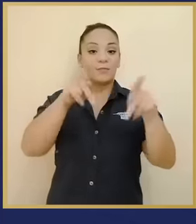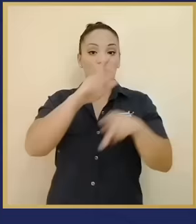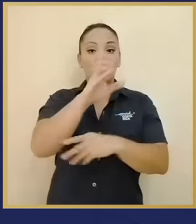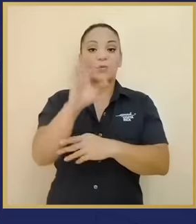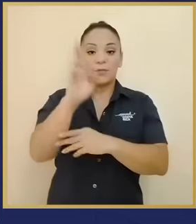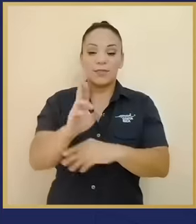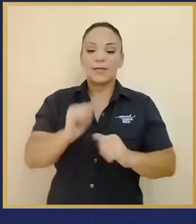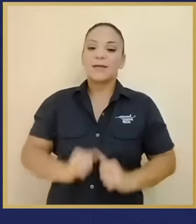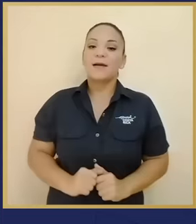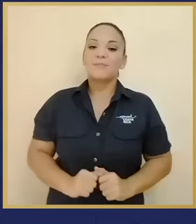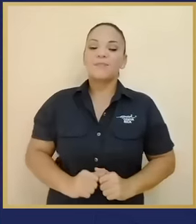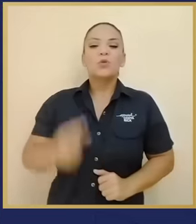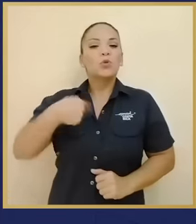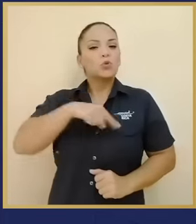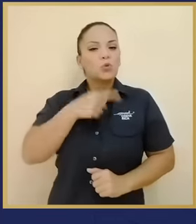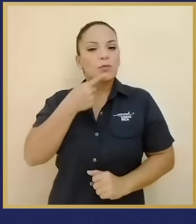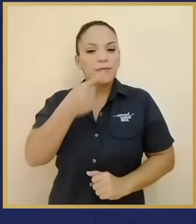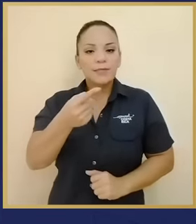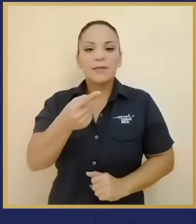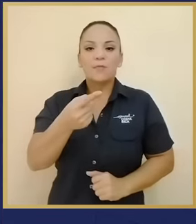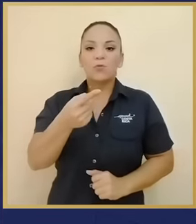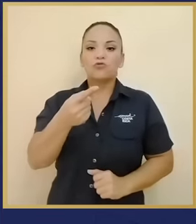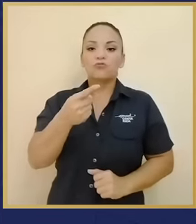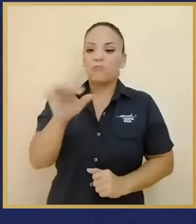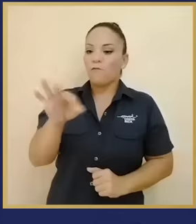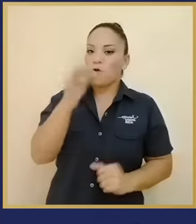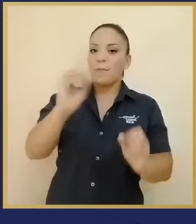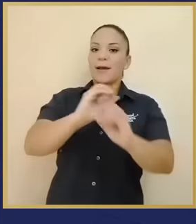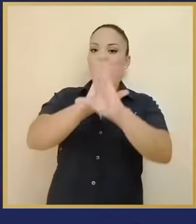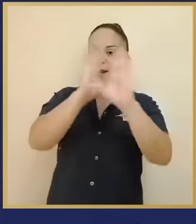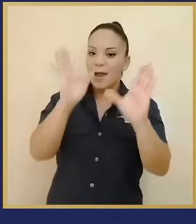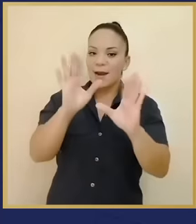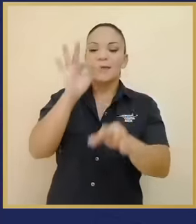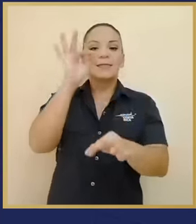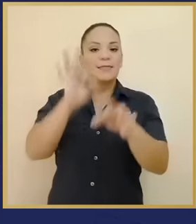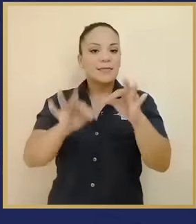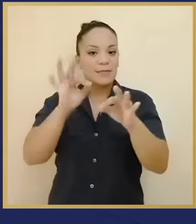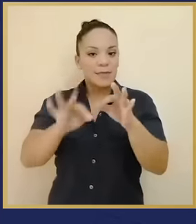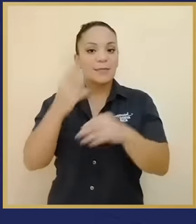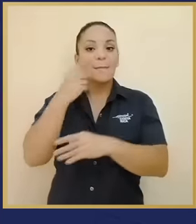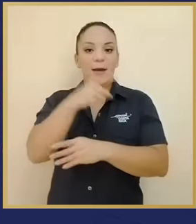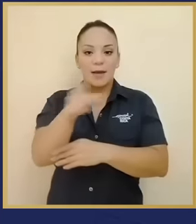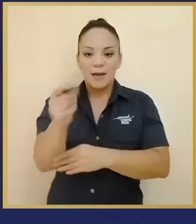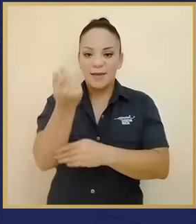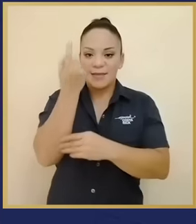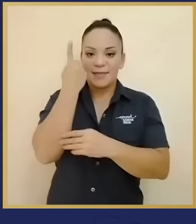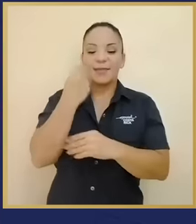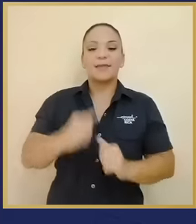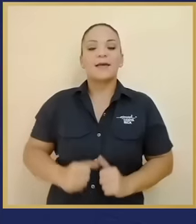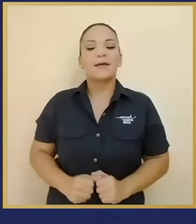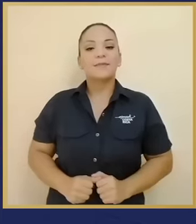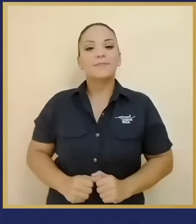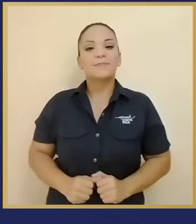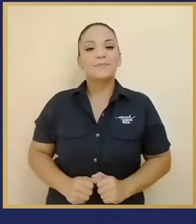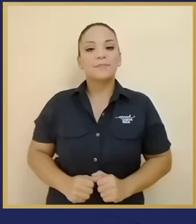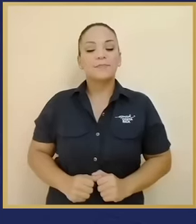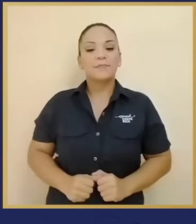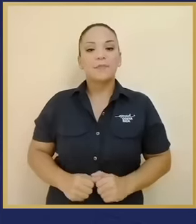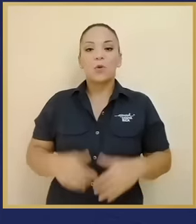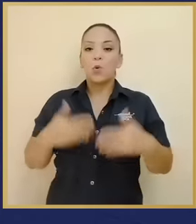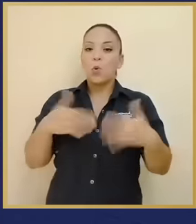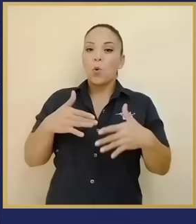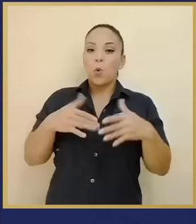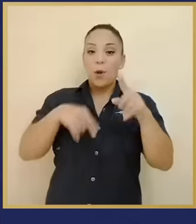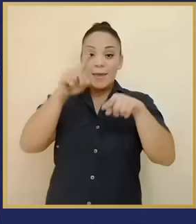en Costa Rica. Y queremos decirlo con la mayor claridad, sencillez y entendimiento. Los